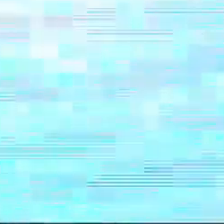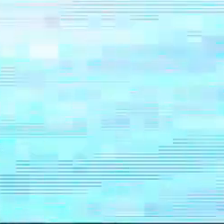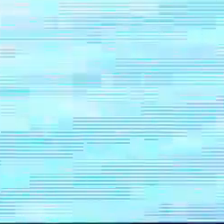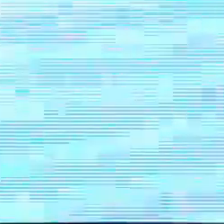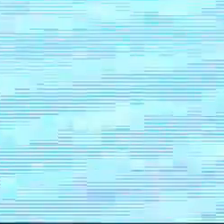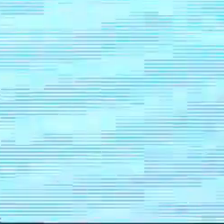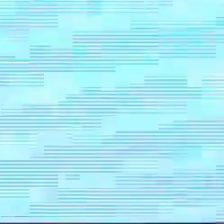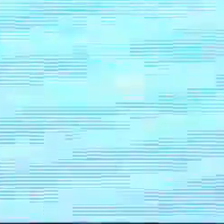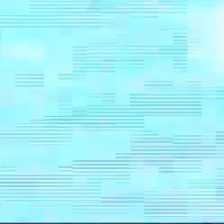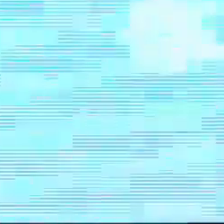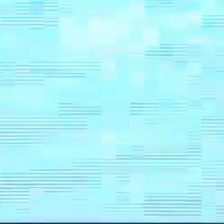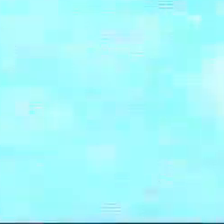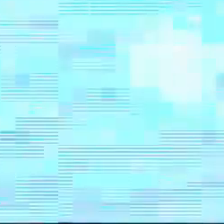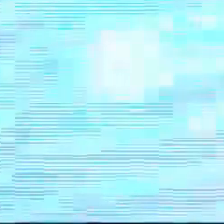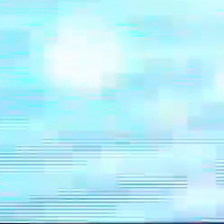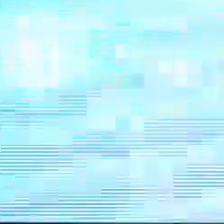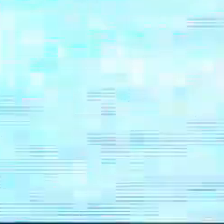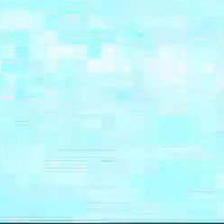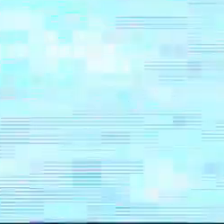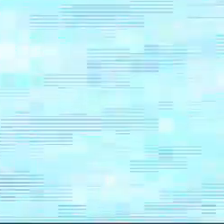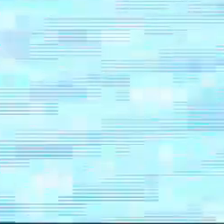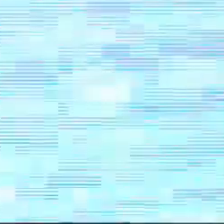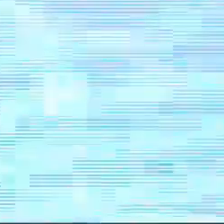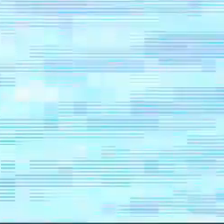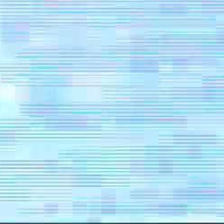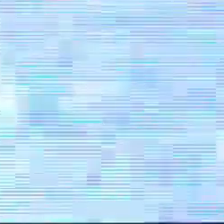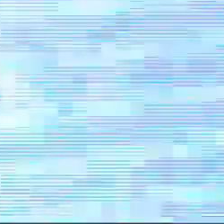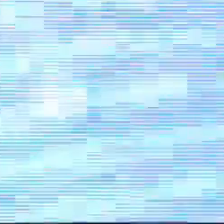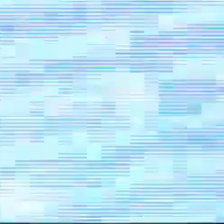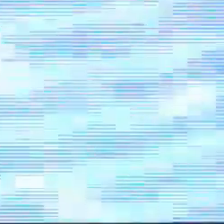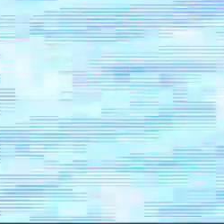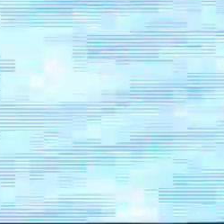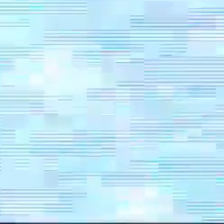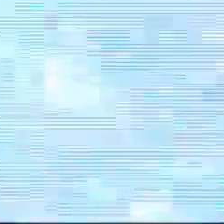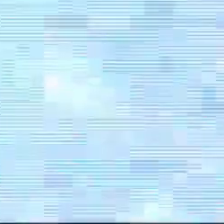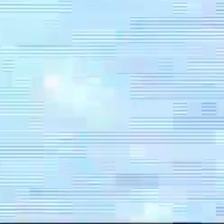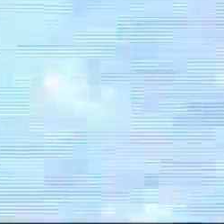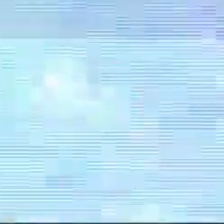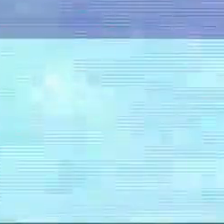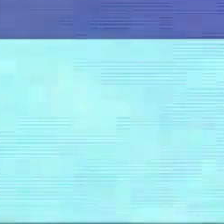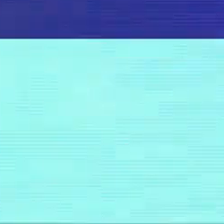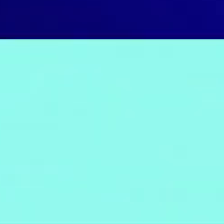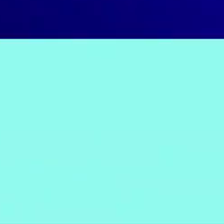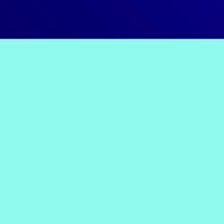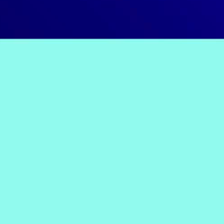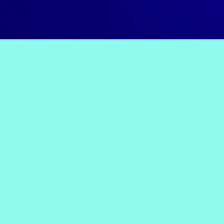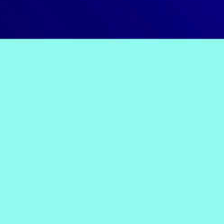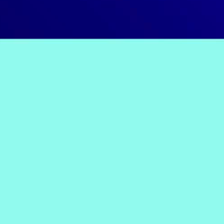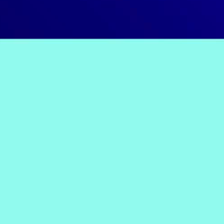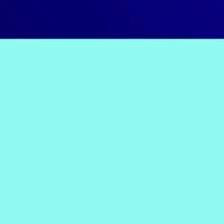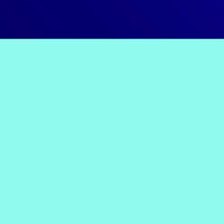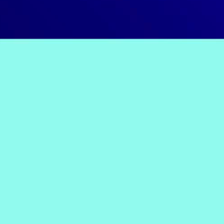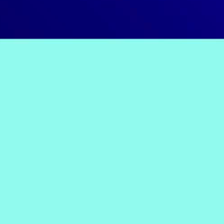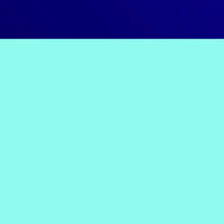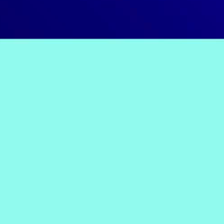escuchar a todos los speakers de buena manera es precisamente respetar el tiempo asignado para cada uno de ellos